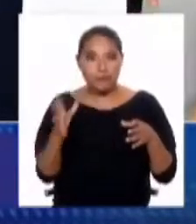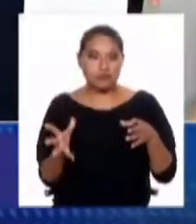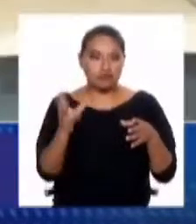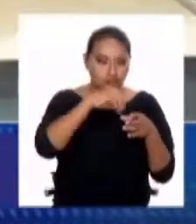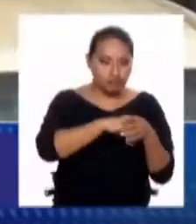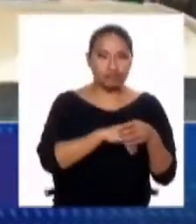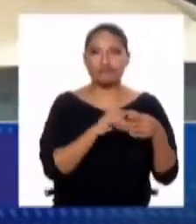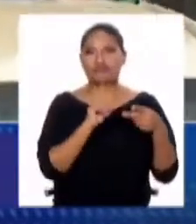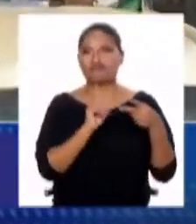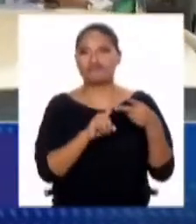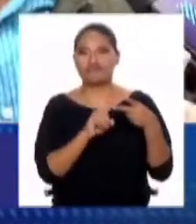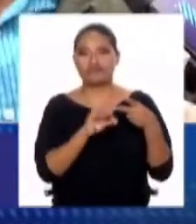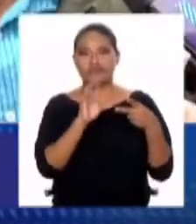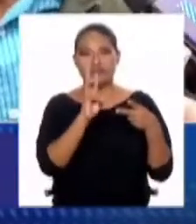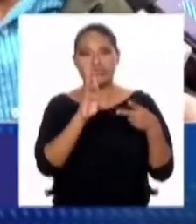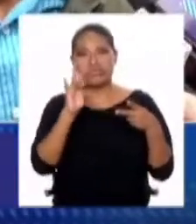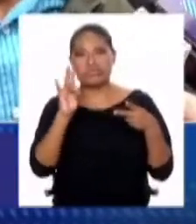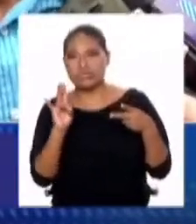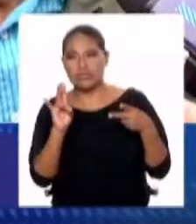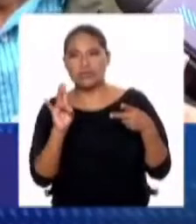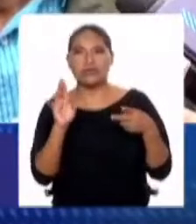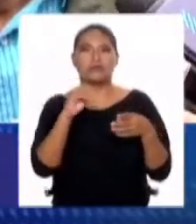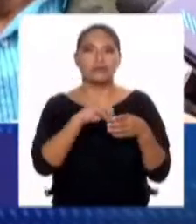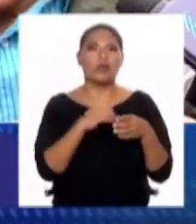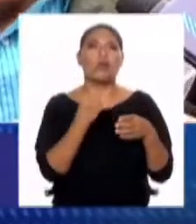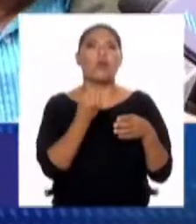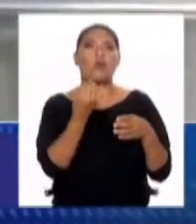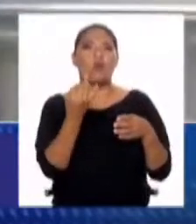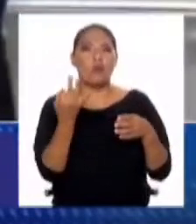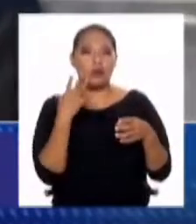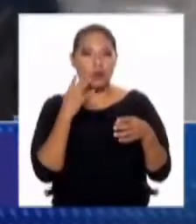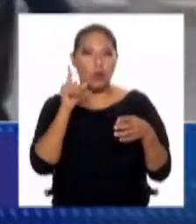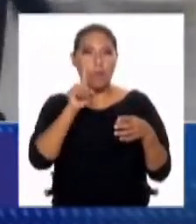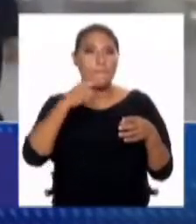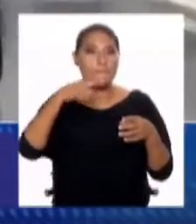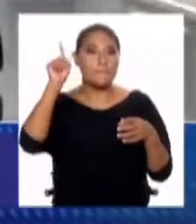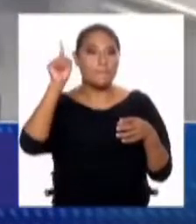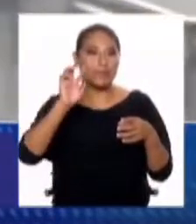67 no baja de $1 millón.